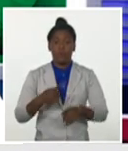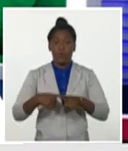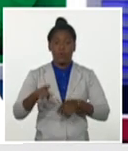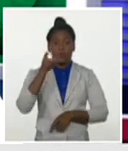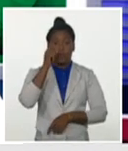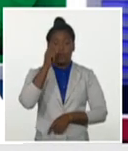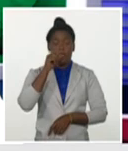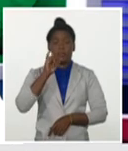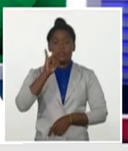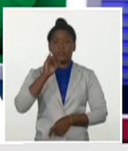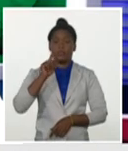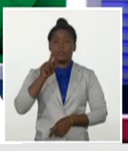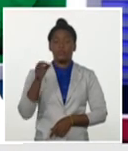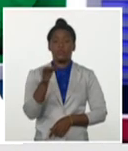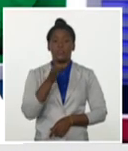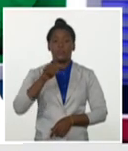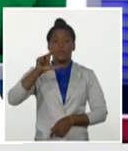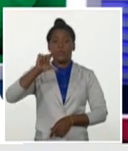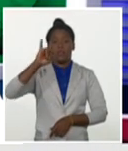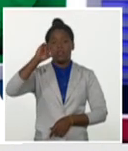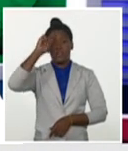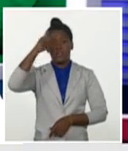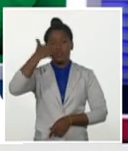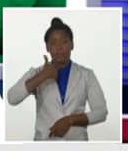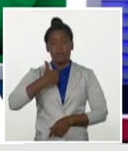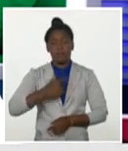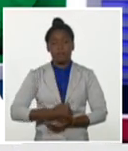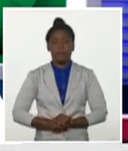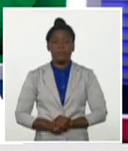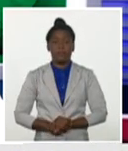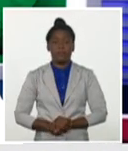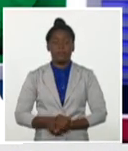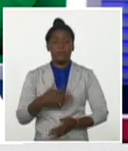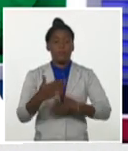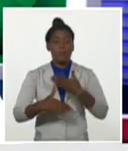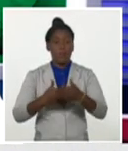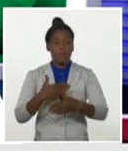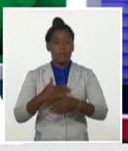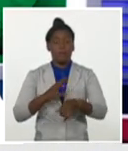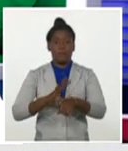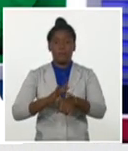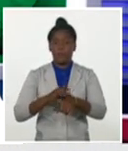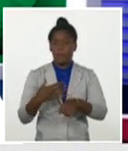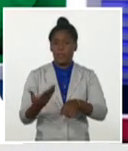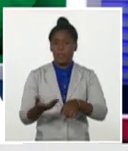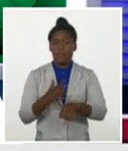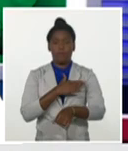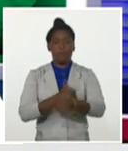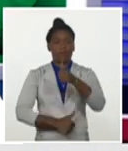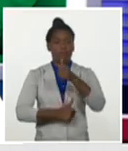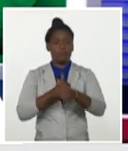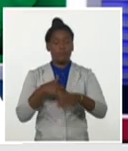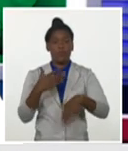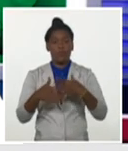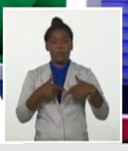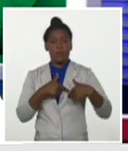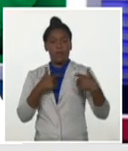del municipio de La Lisa con antecedentes de hipertensión arterial, cardiopatía